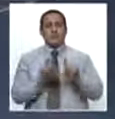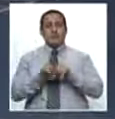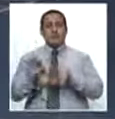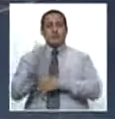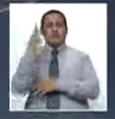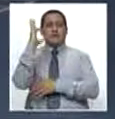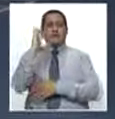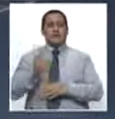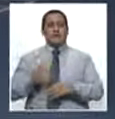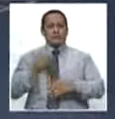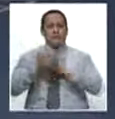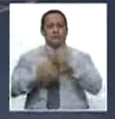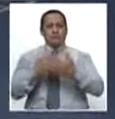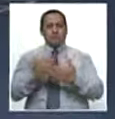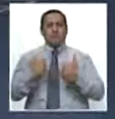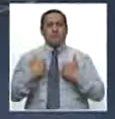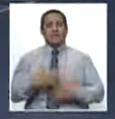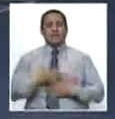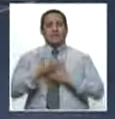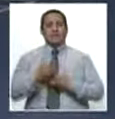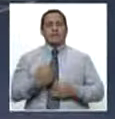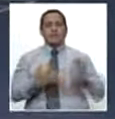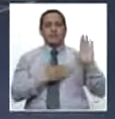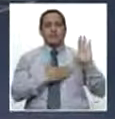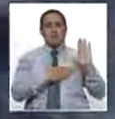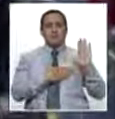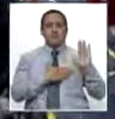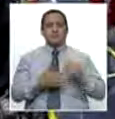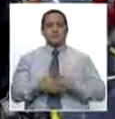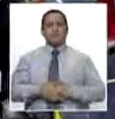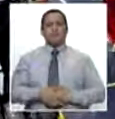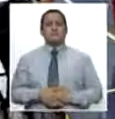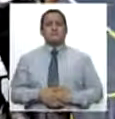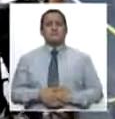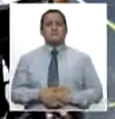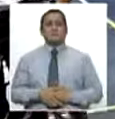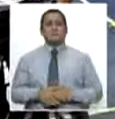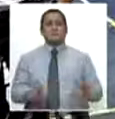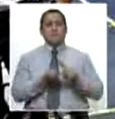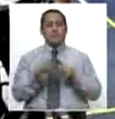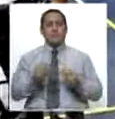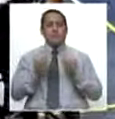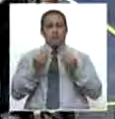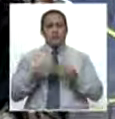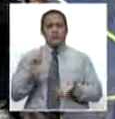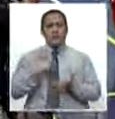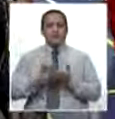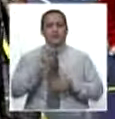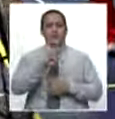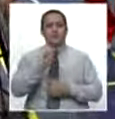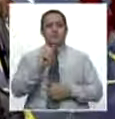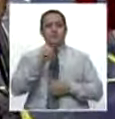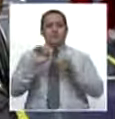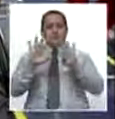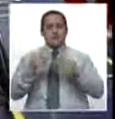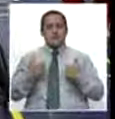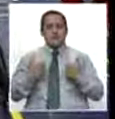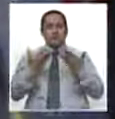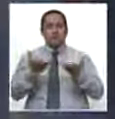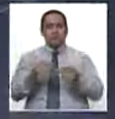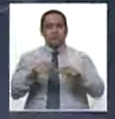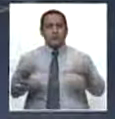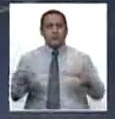La Federación pasó a tener interés y a comprometerse. Y con lo de Lima 2019 se generó un